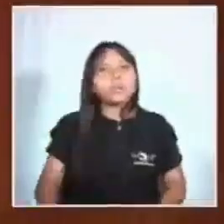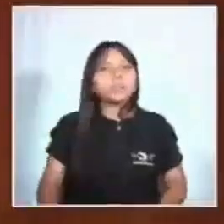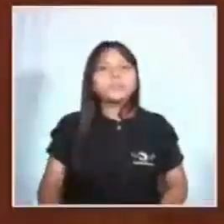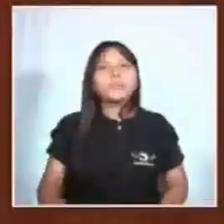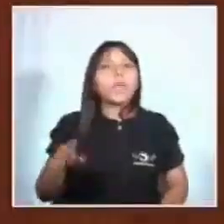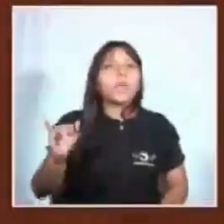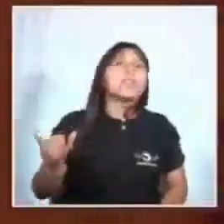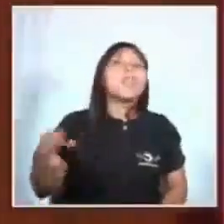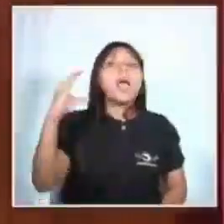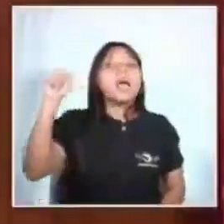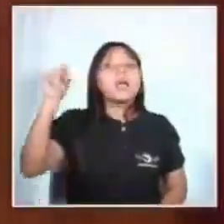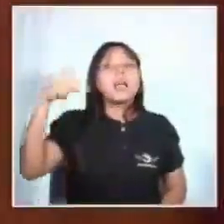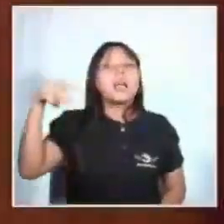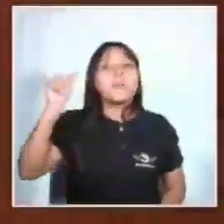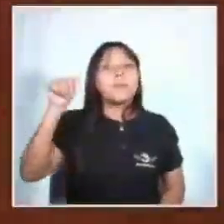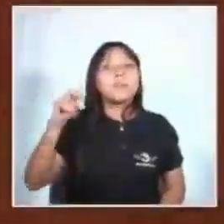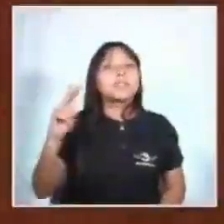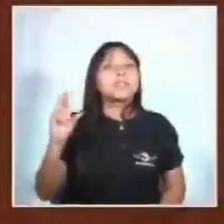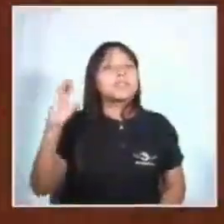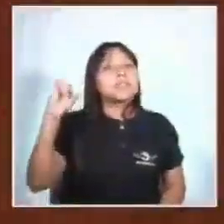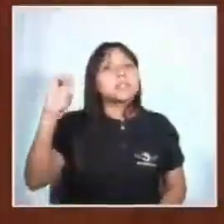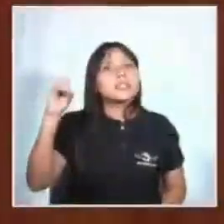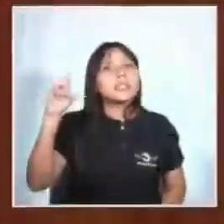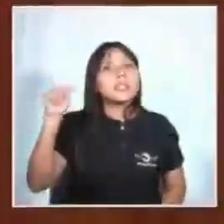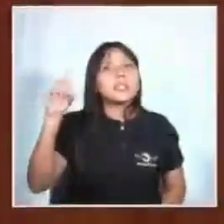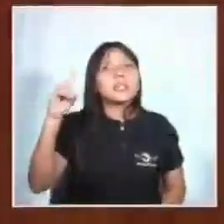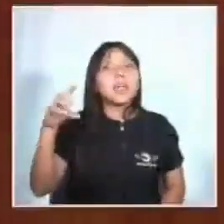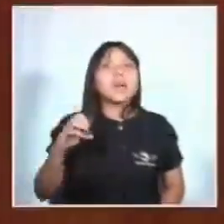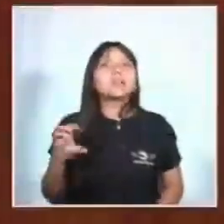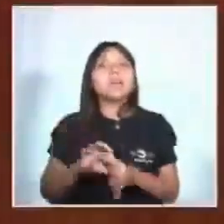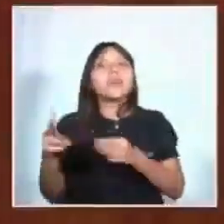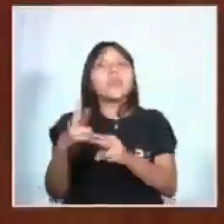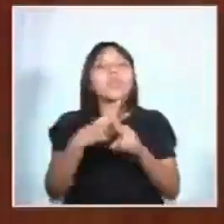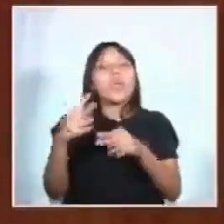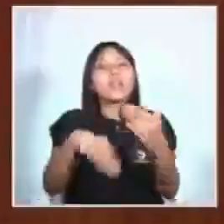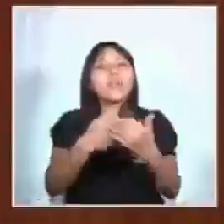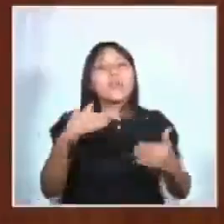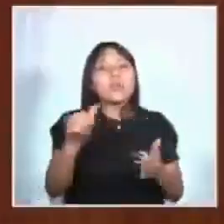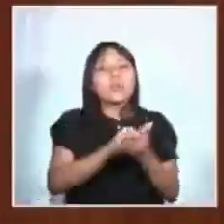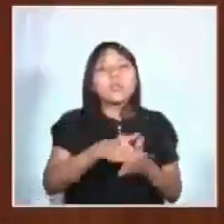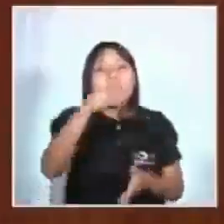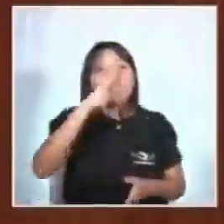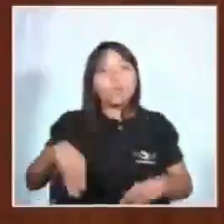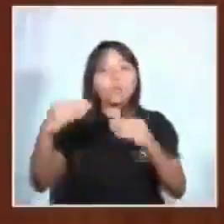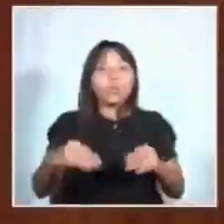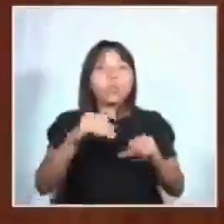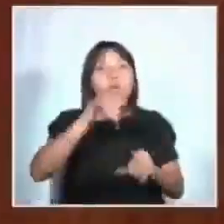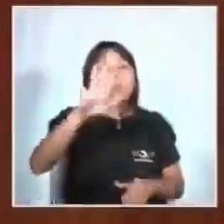la capacidad de cuidar todo aquello que Dios le pone en sus manos. Vengo para